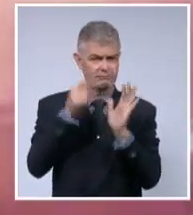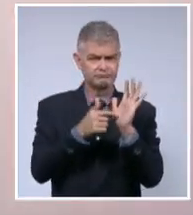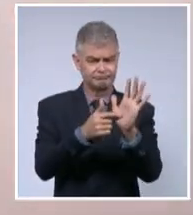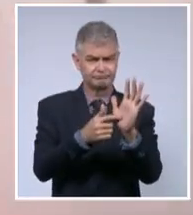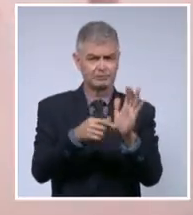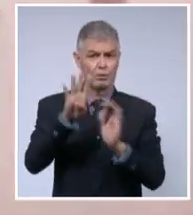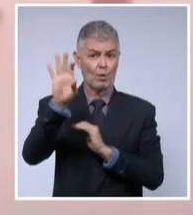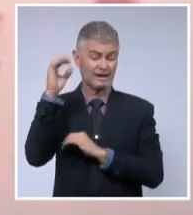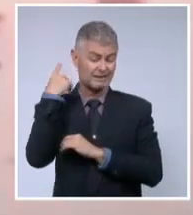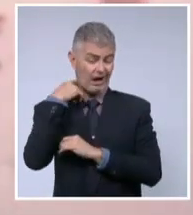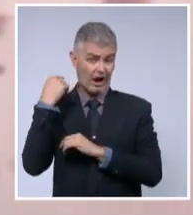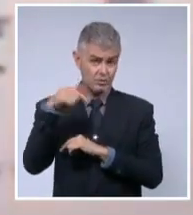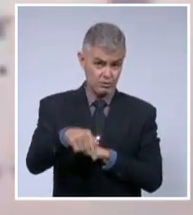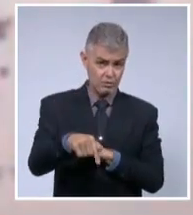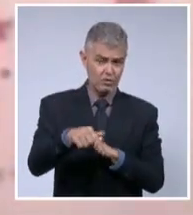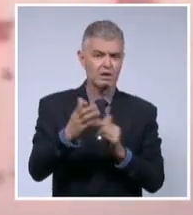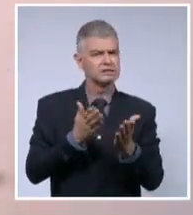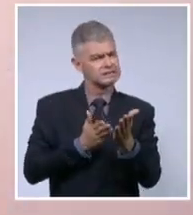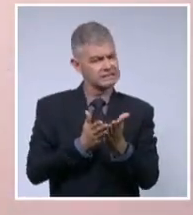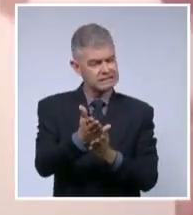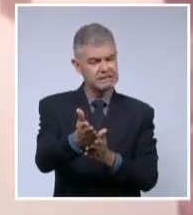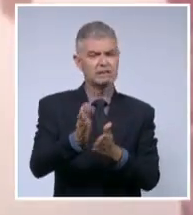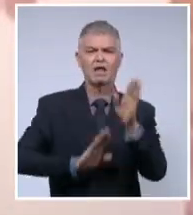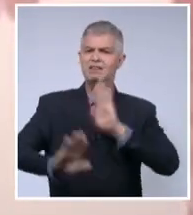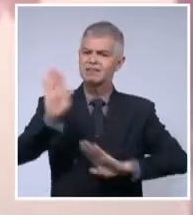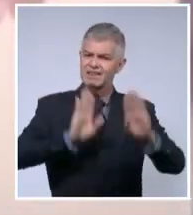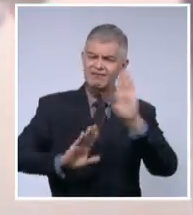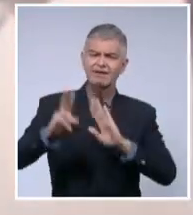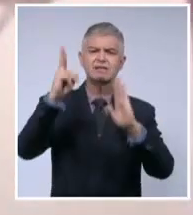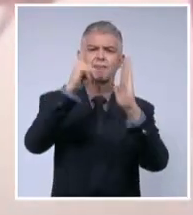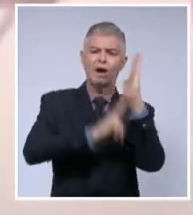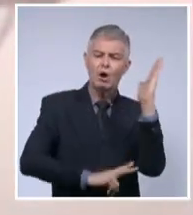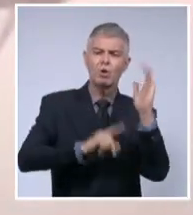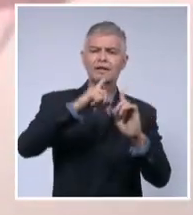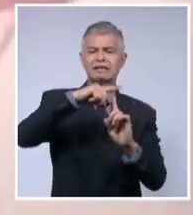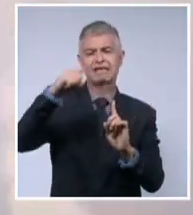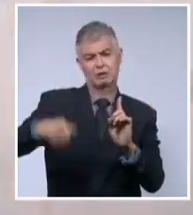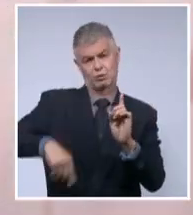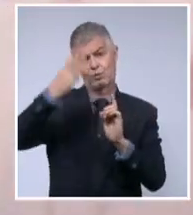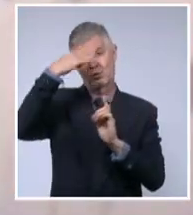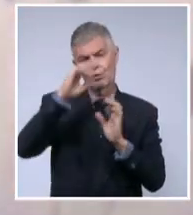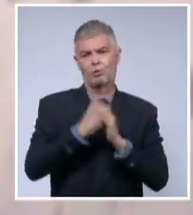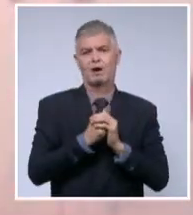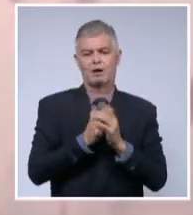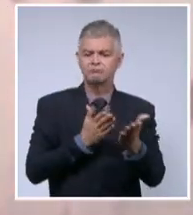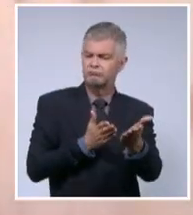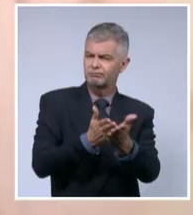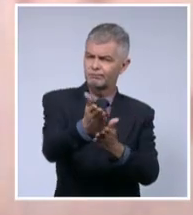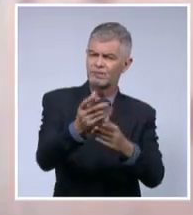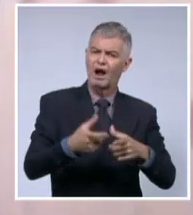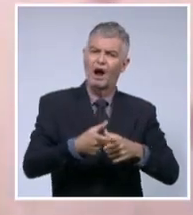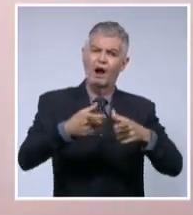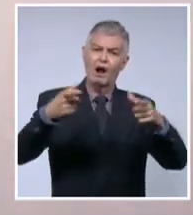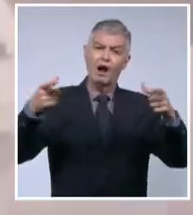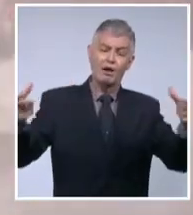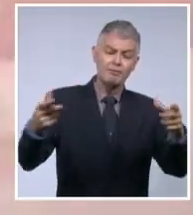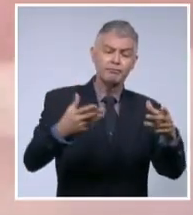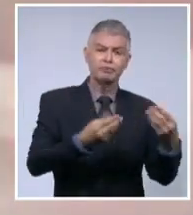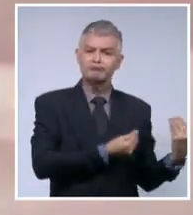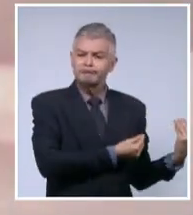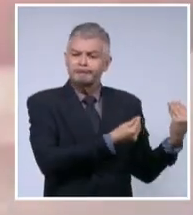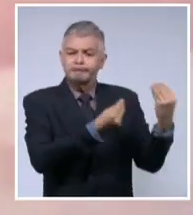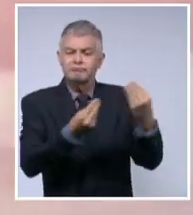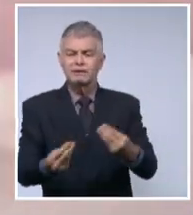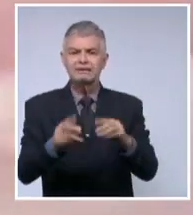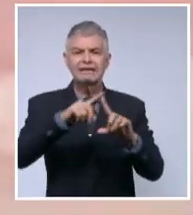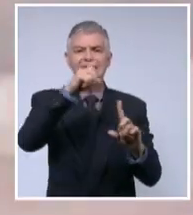Teatro del Sur sigue apostando por la defensa y preservación de los valores escénicos de la isla, por mantener ese rico y amplio legado teatral desde un